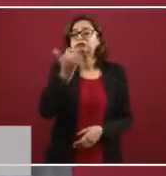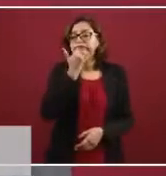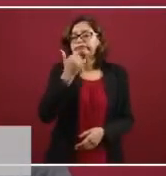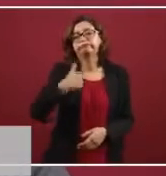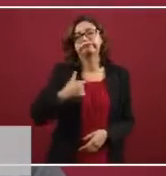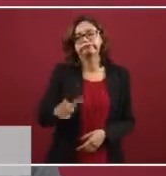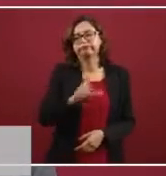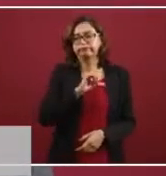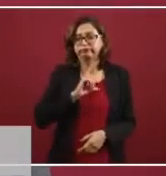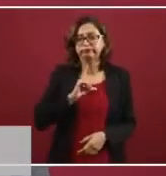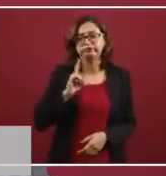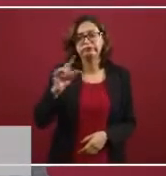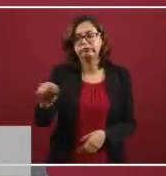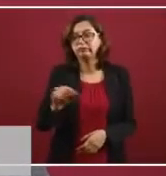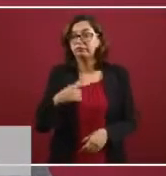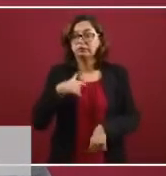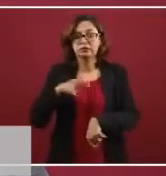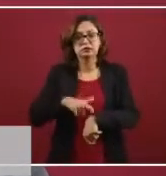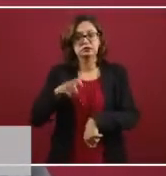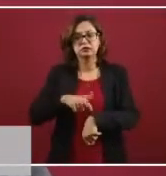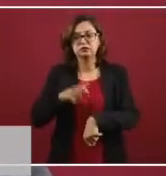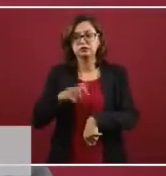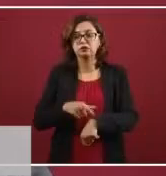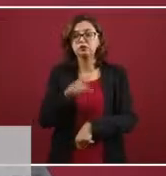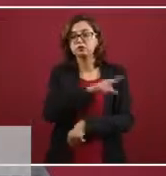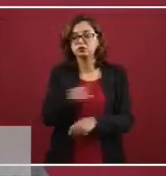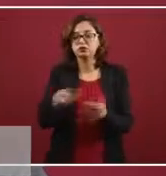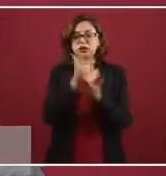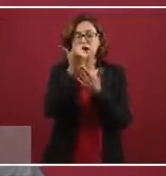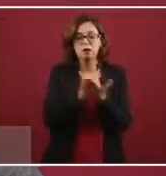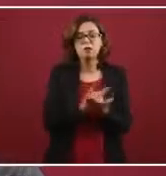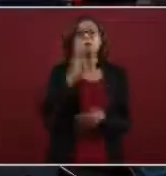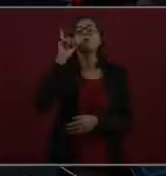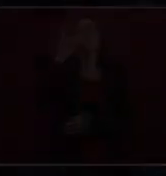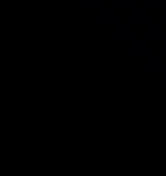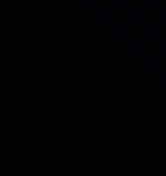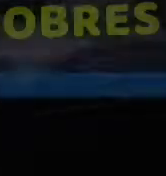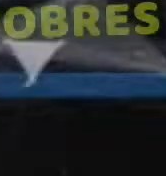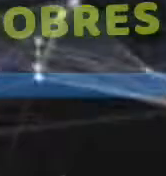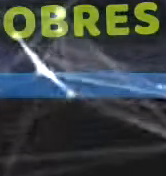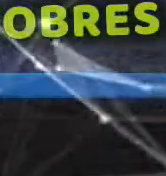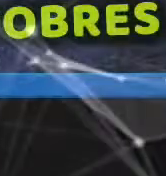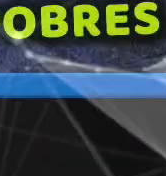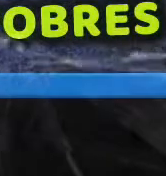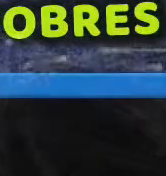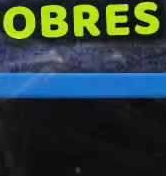ir. Gracias. Ya no llego. Se apuntan para mañana.